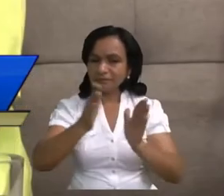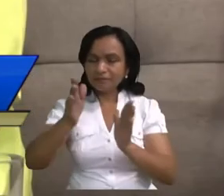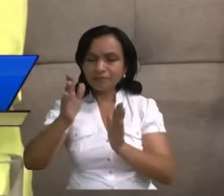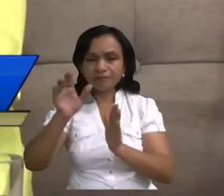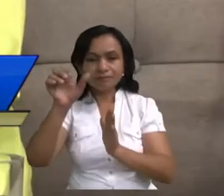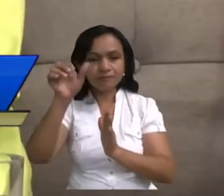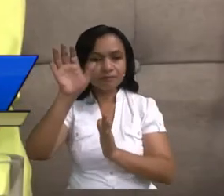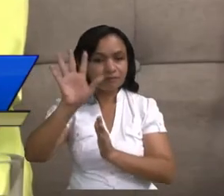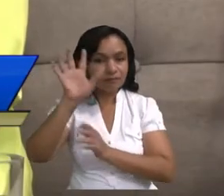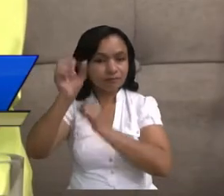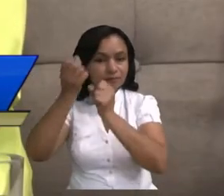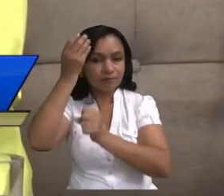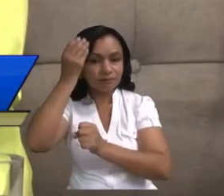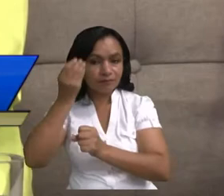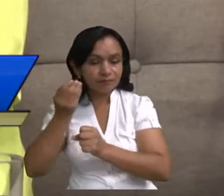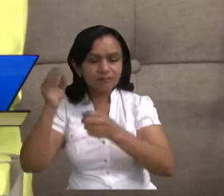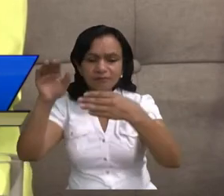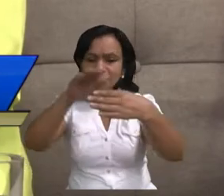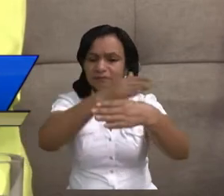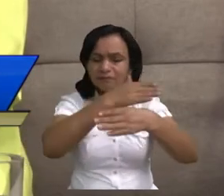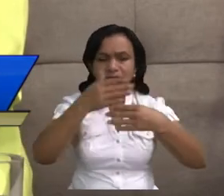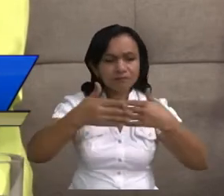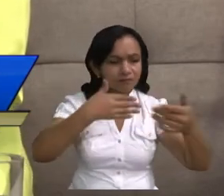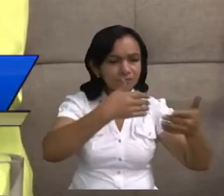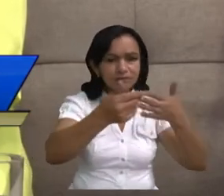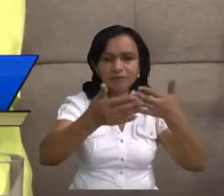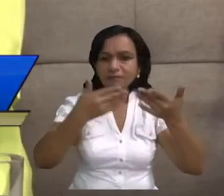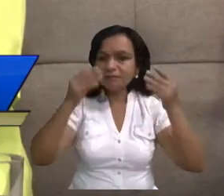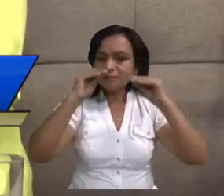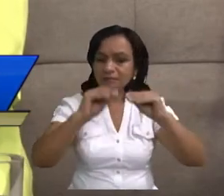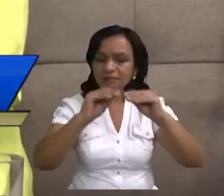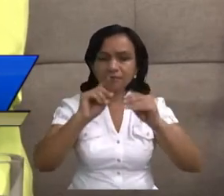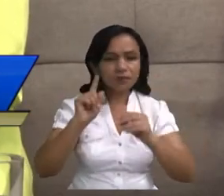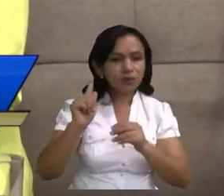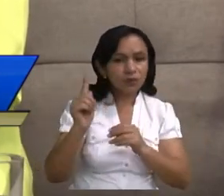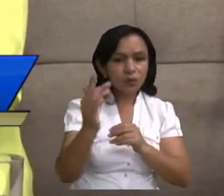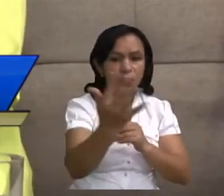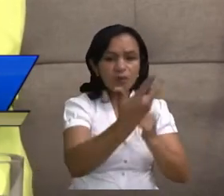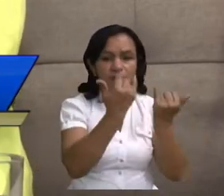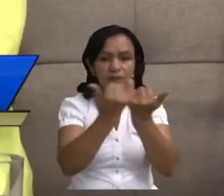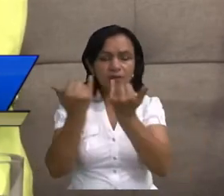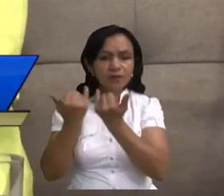sin distingo de territorio. O sea, que es una educación, como se dice en el